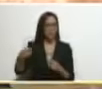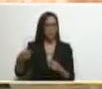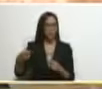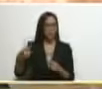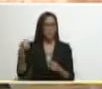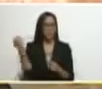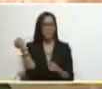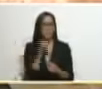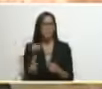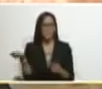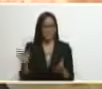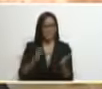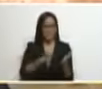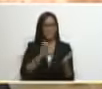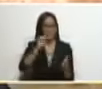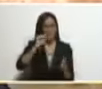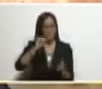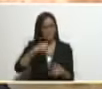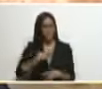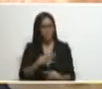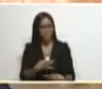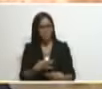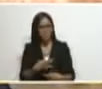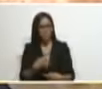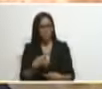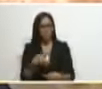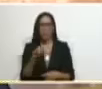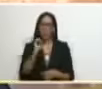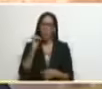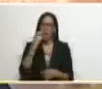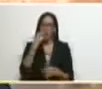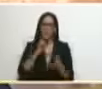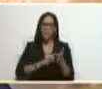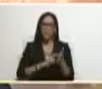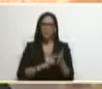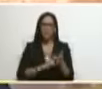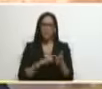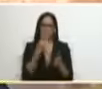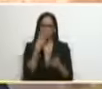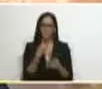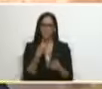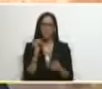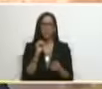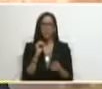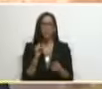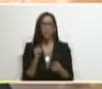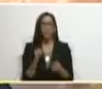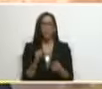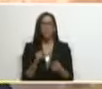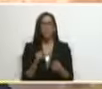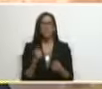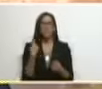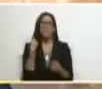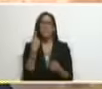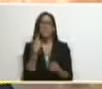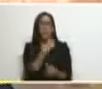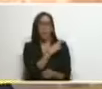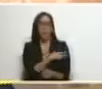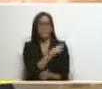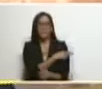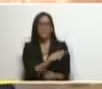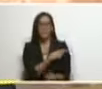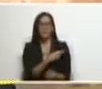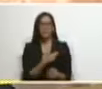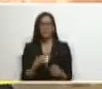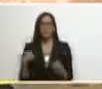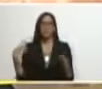intencionales? ¿O es que en Palestina ustedes no han visto cómo destruyeron el principal hospital que costó